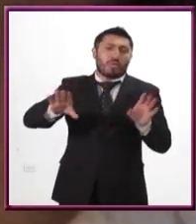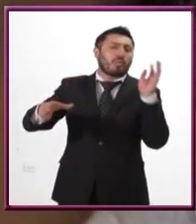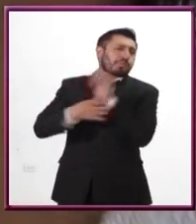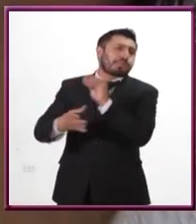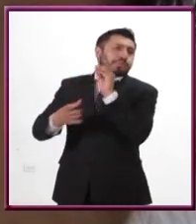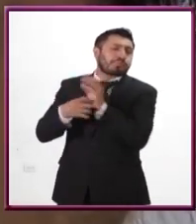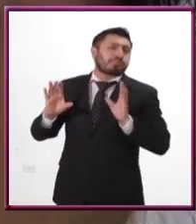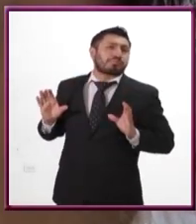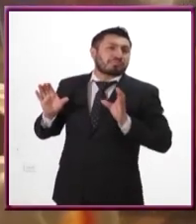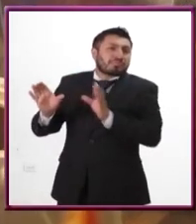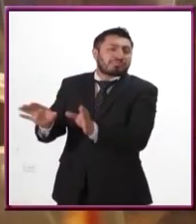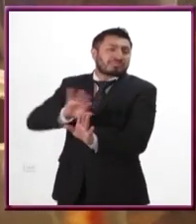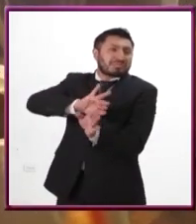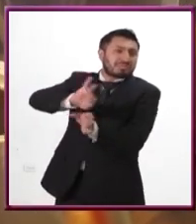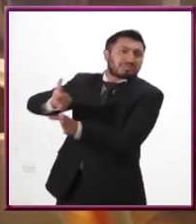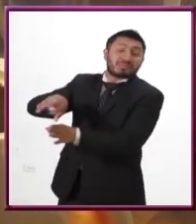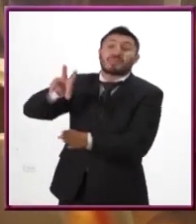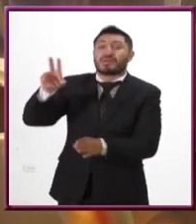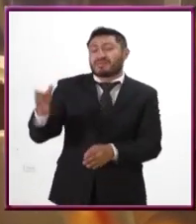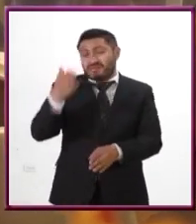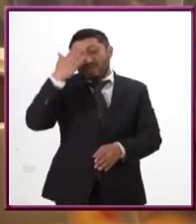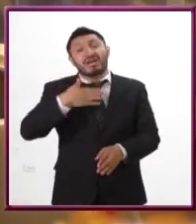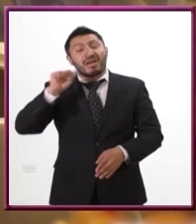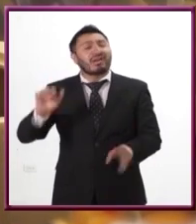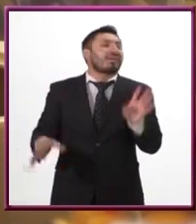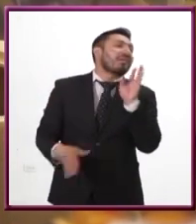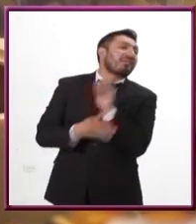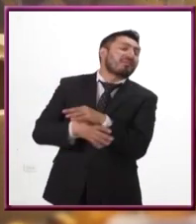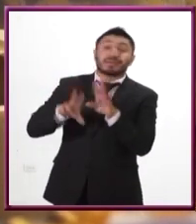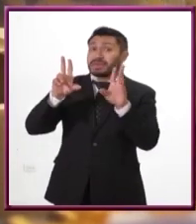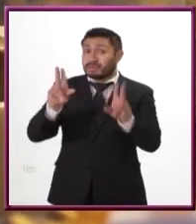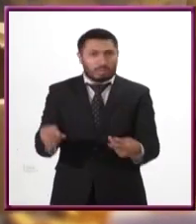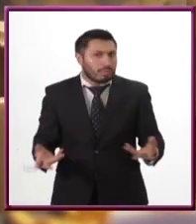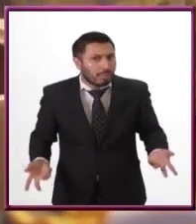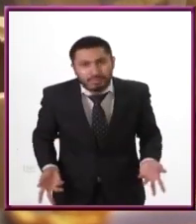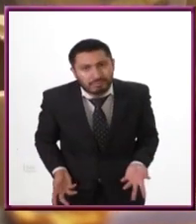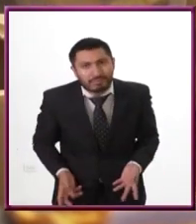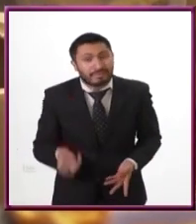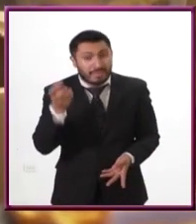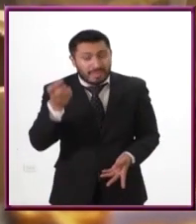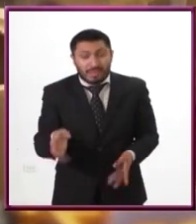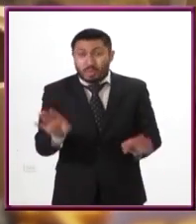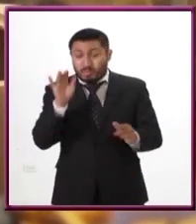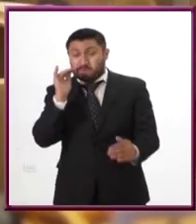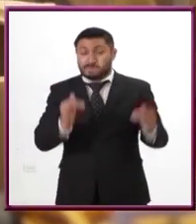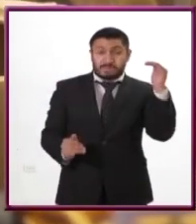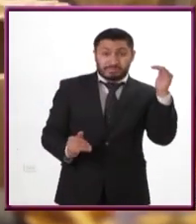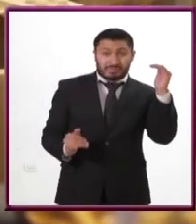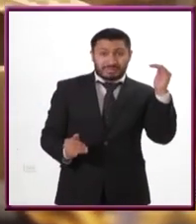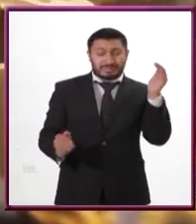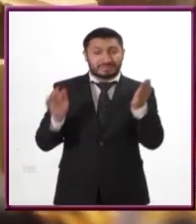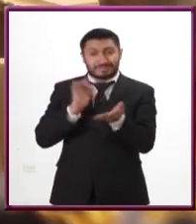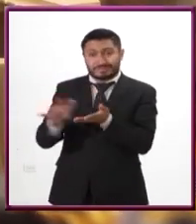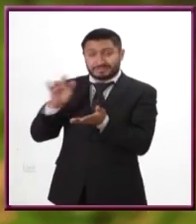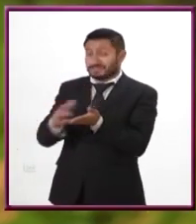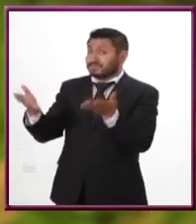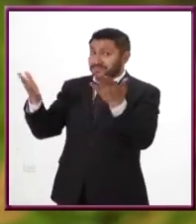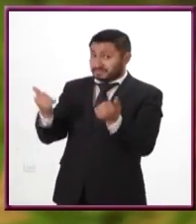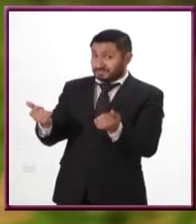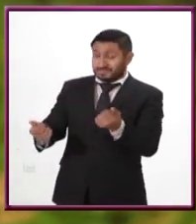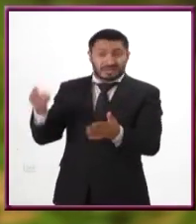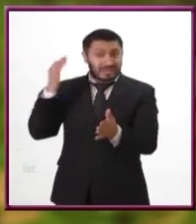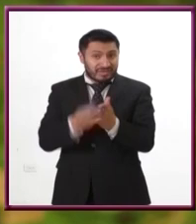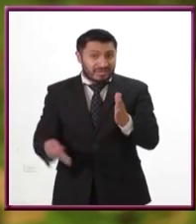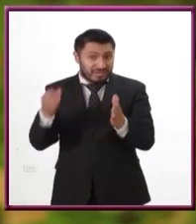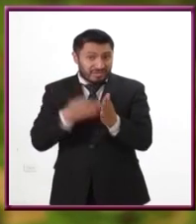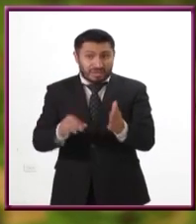los neurodivergentes y desaprovechando sus talentos y habilidades. Esto significa que existe desigualdad, falta de apoyos